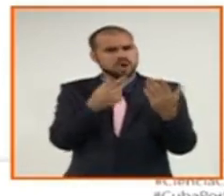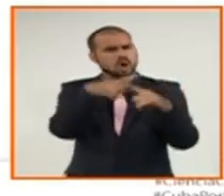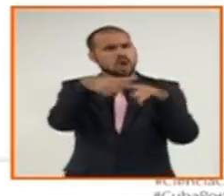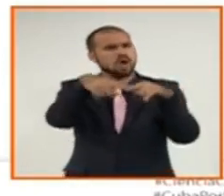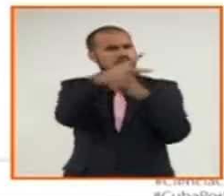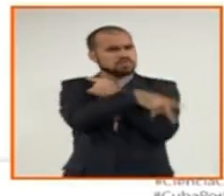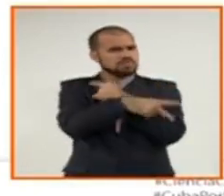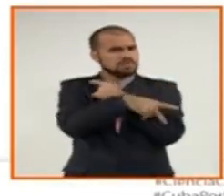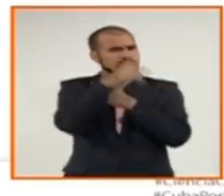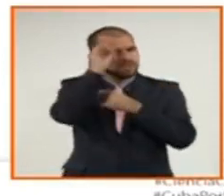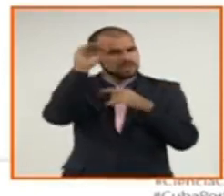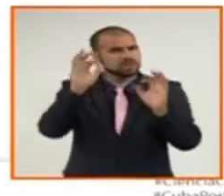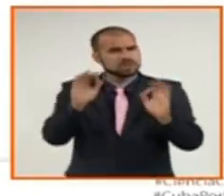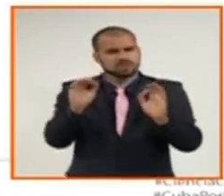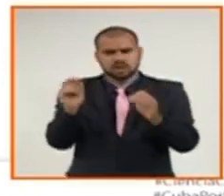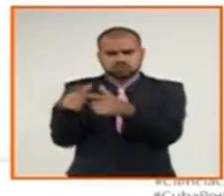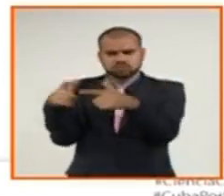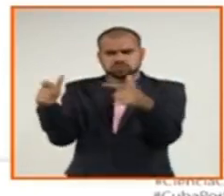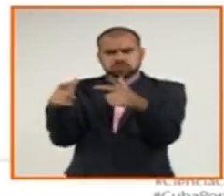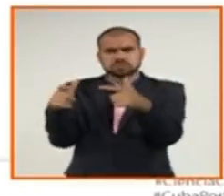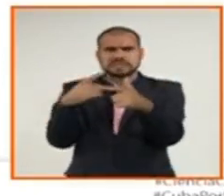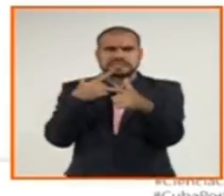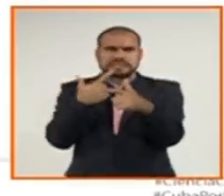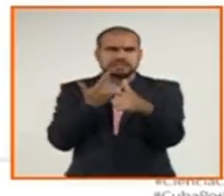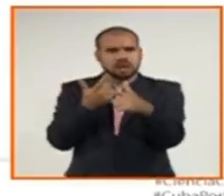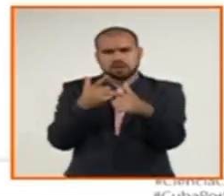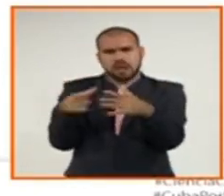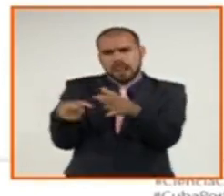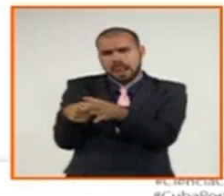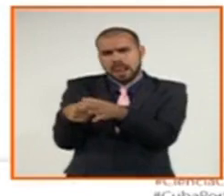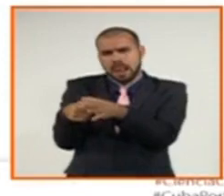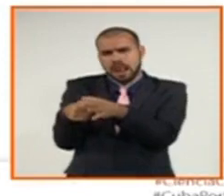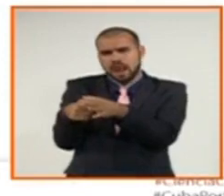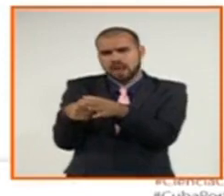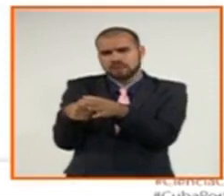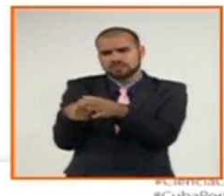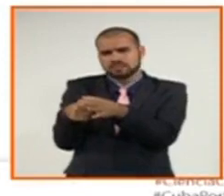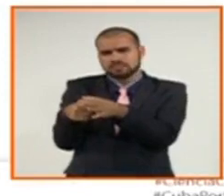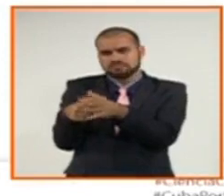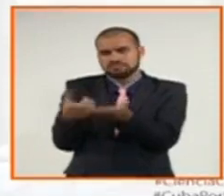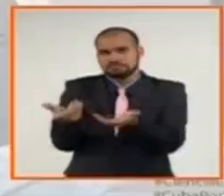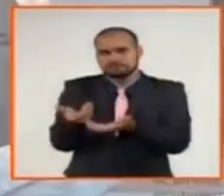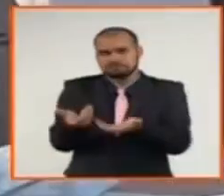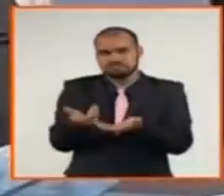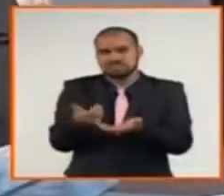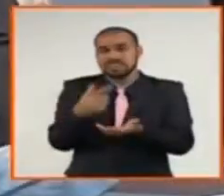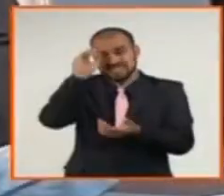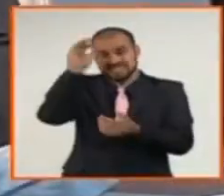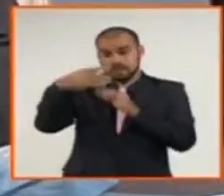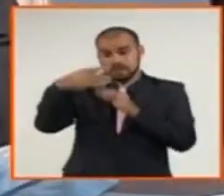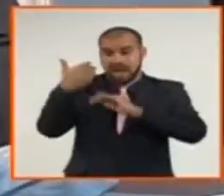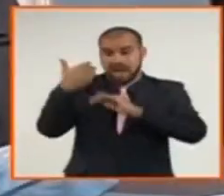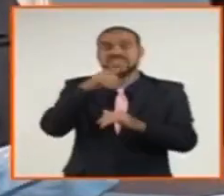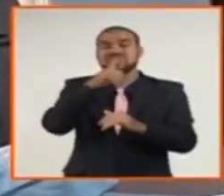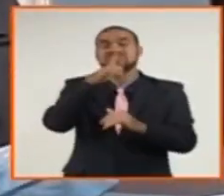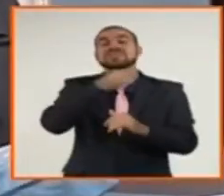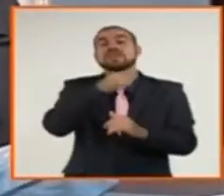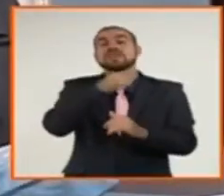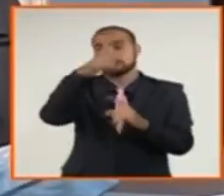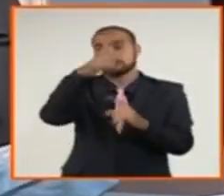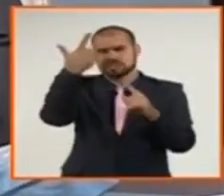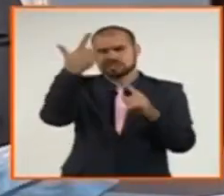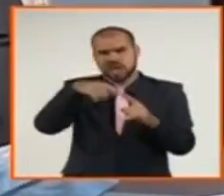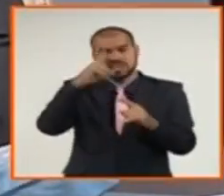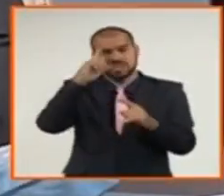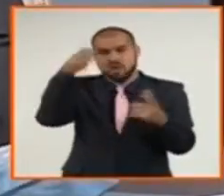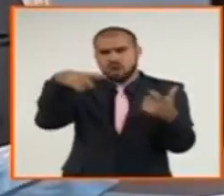es la décima parte de la ola de Delta. O sea, durante la ola de Delta tuvimos 10 veces más casos